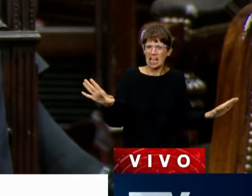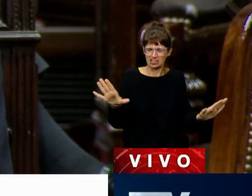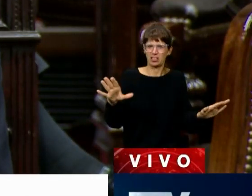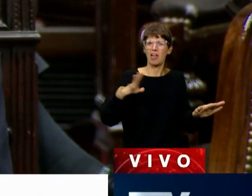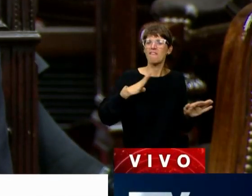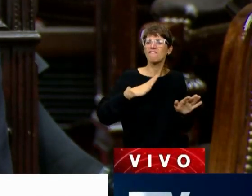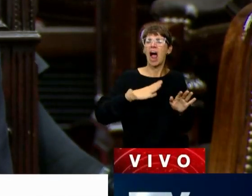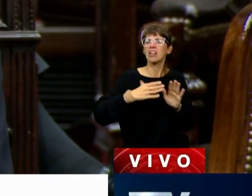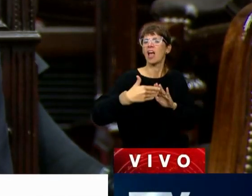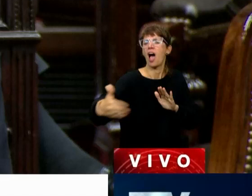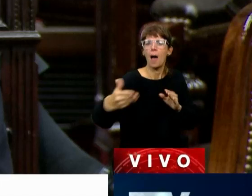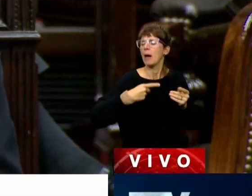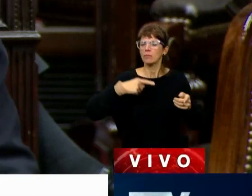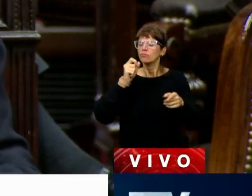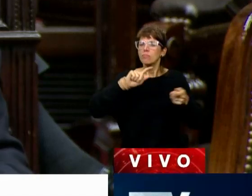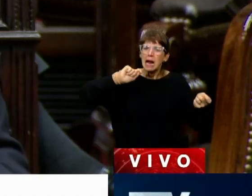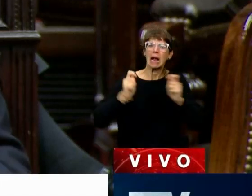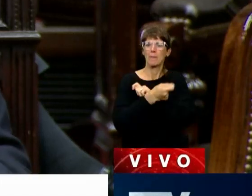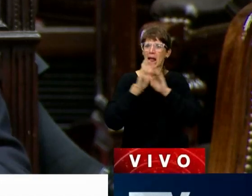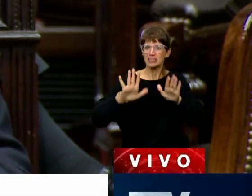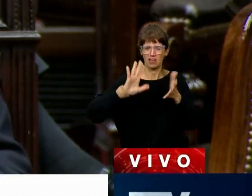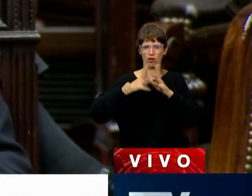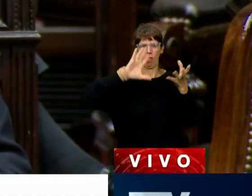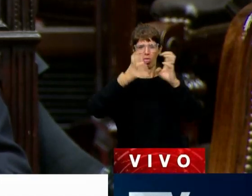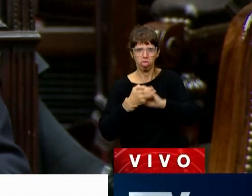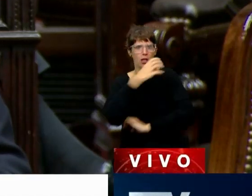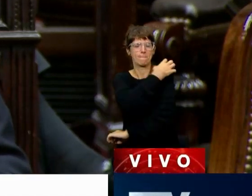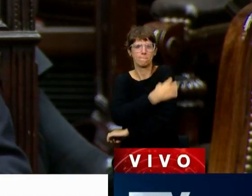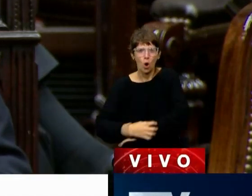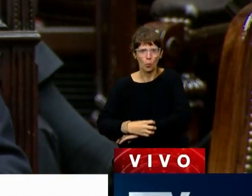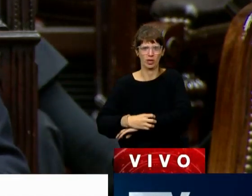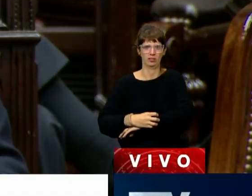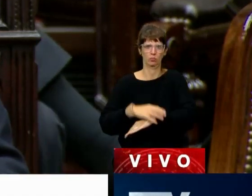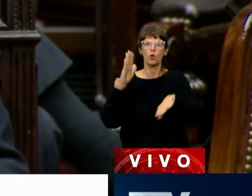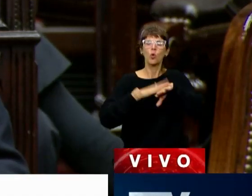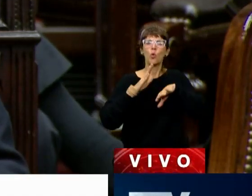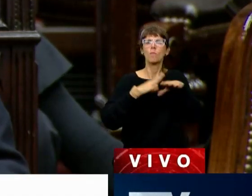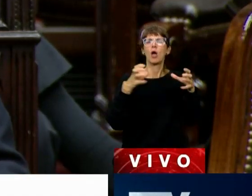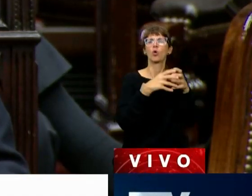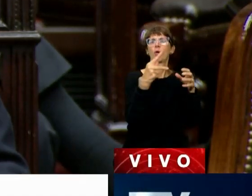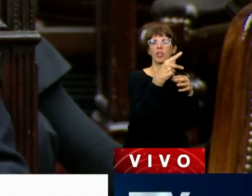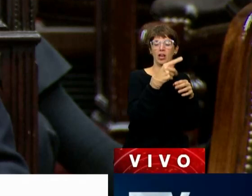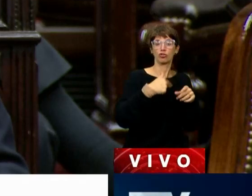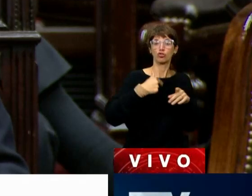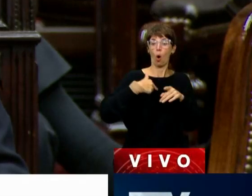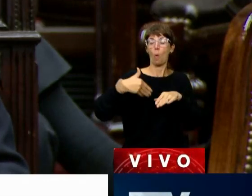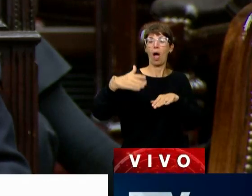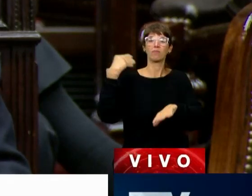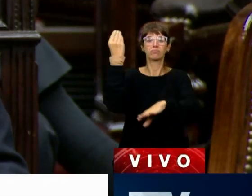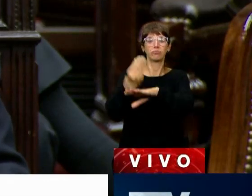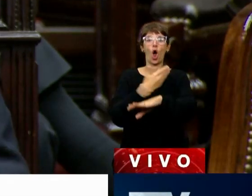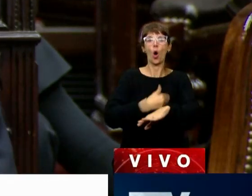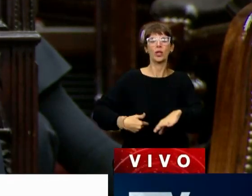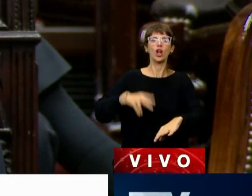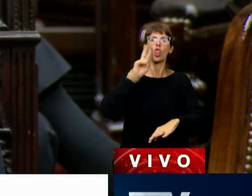matriz de empobrecimiento que nos ha sometido el kirchnerismo y sus socios. Yo voy a ser gobierno en el 2023